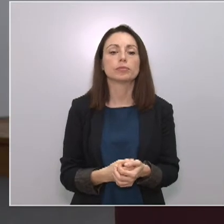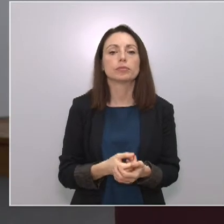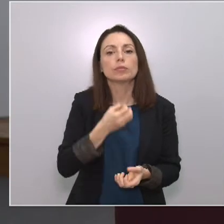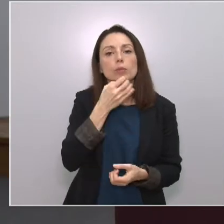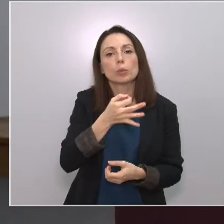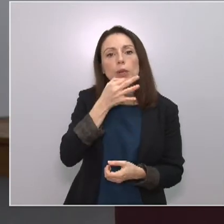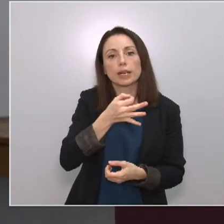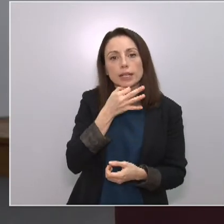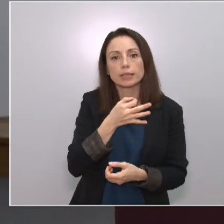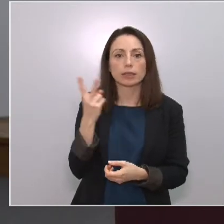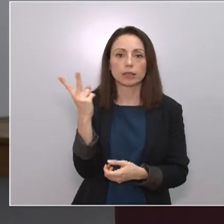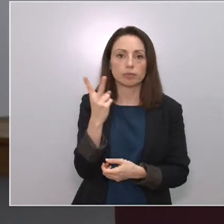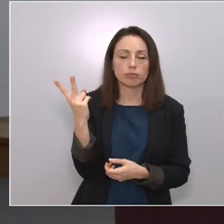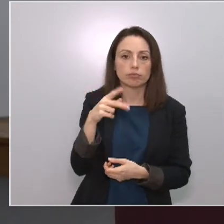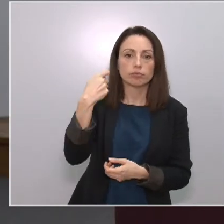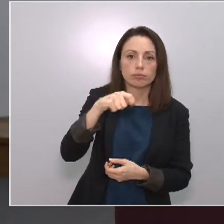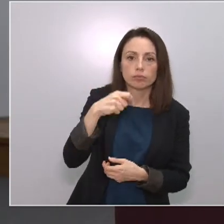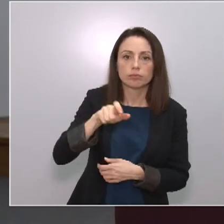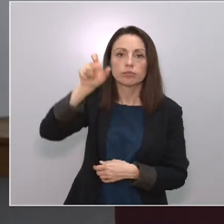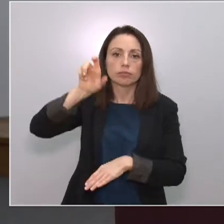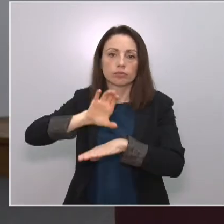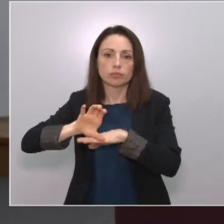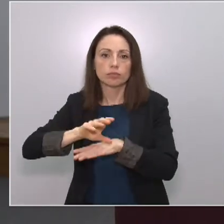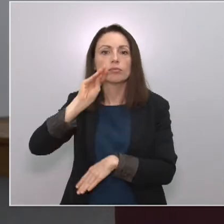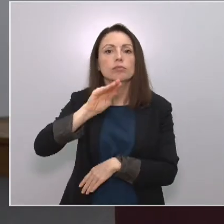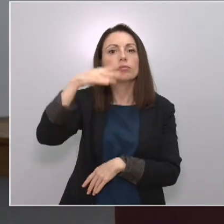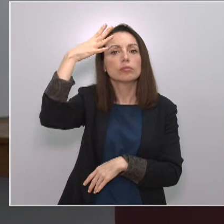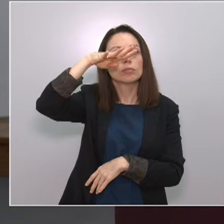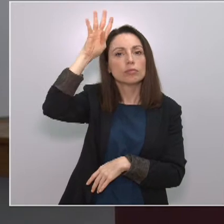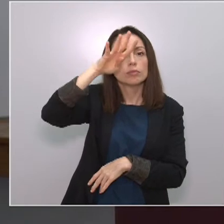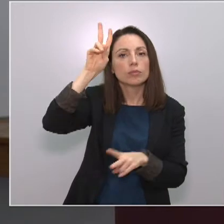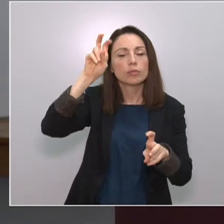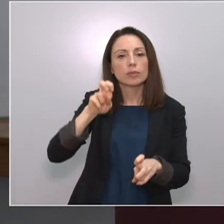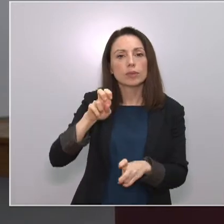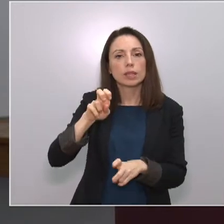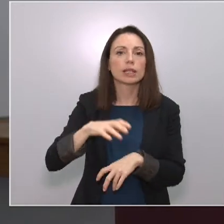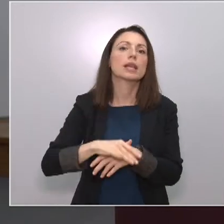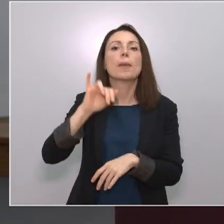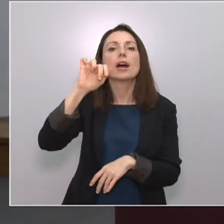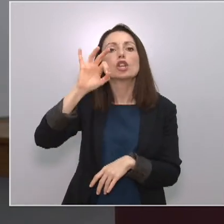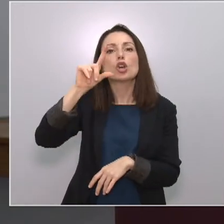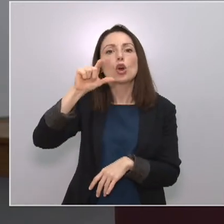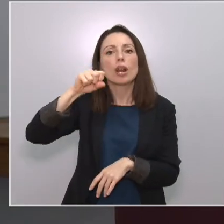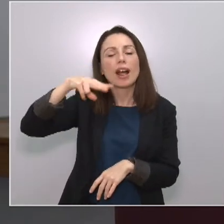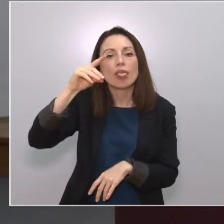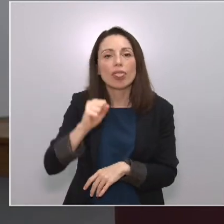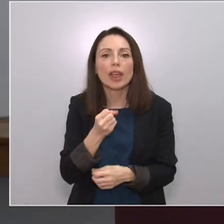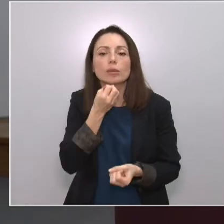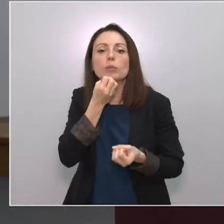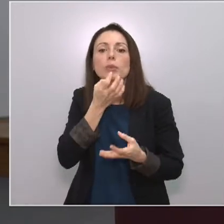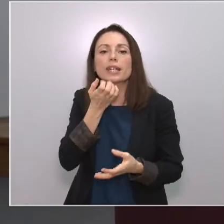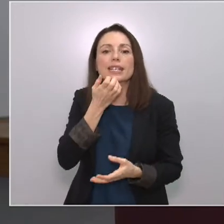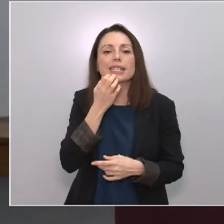Buenas tardes, consejero. Buenas tardes, presidente. Le quería preguntar al presidente, a propósito de las declaraciones de Yolanda Díaz, si considera que no se